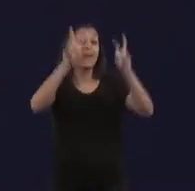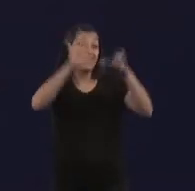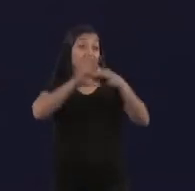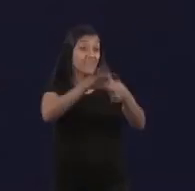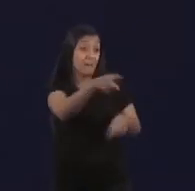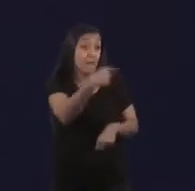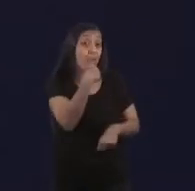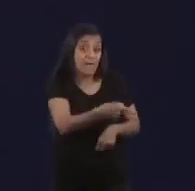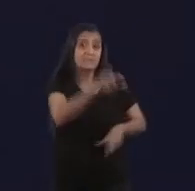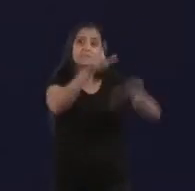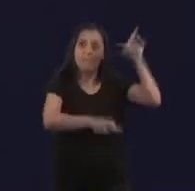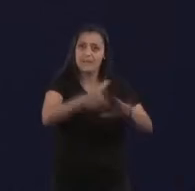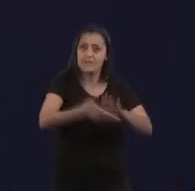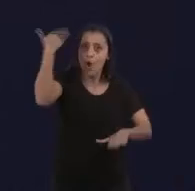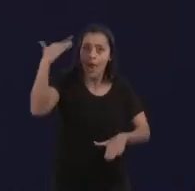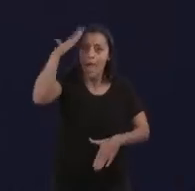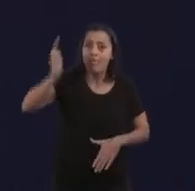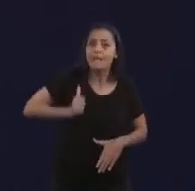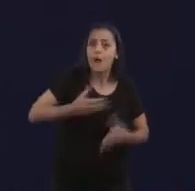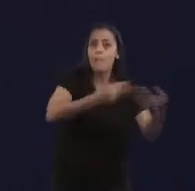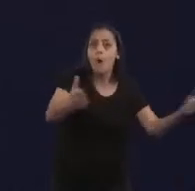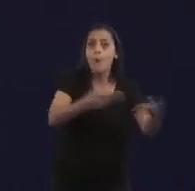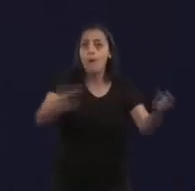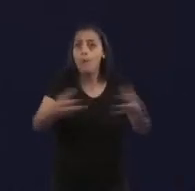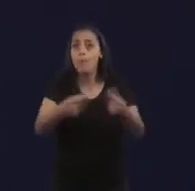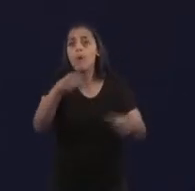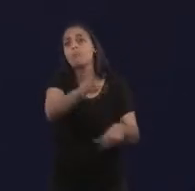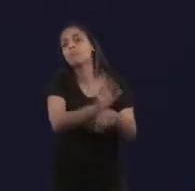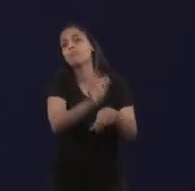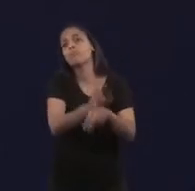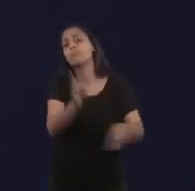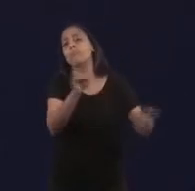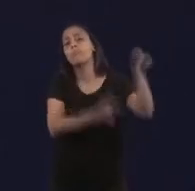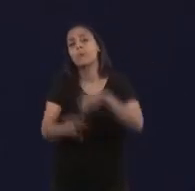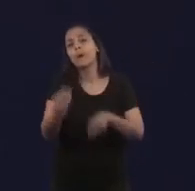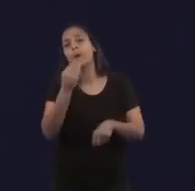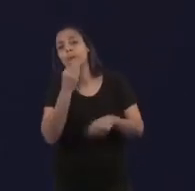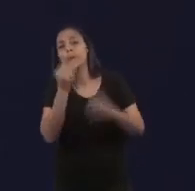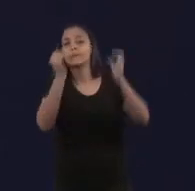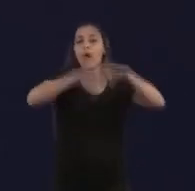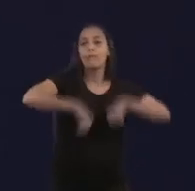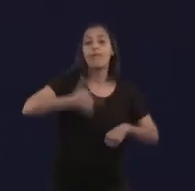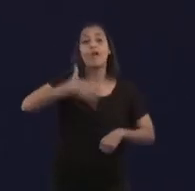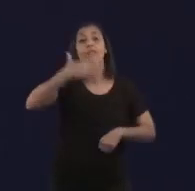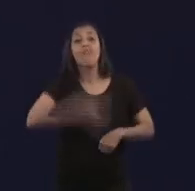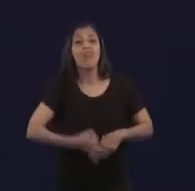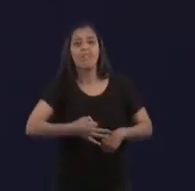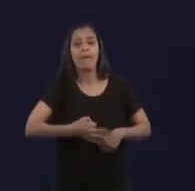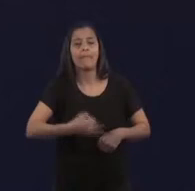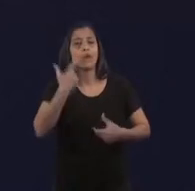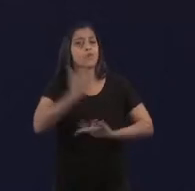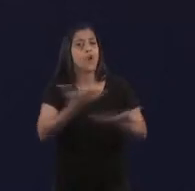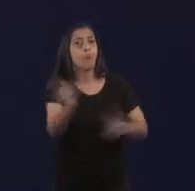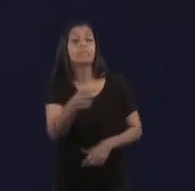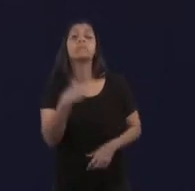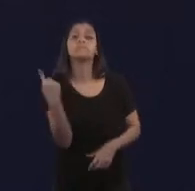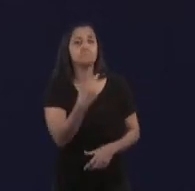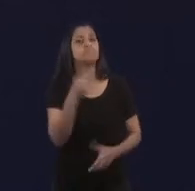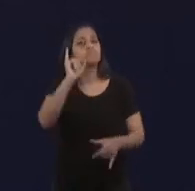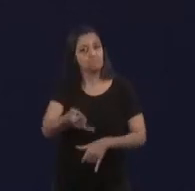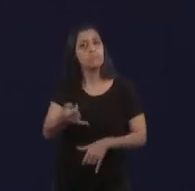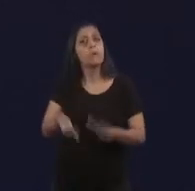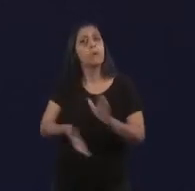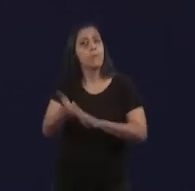decís, desaparecidos, atentan contra la verdad o van en contra de la verdad, efectivamente vamos a tomar cartas en el asunto. Veremos en este